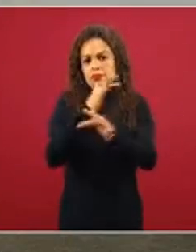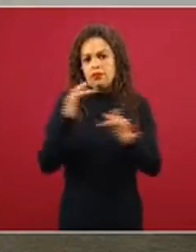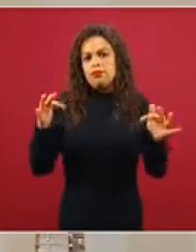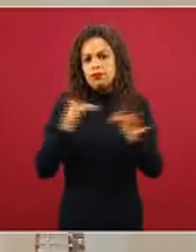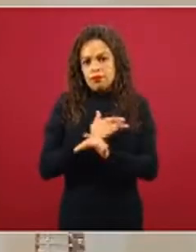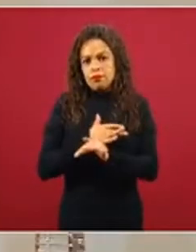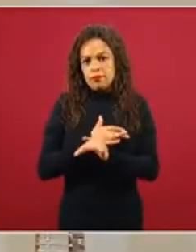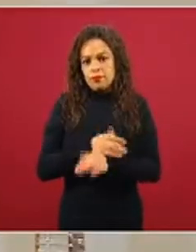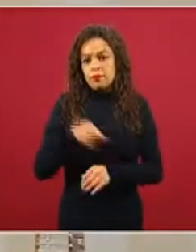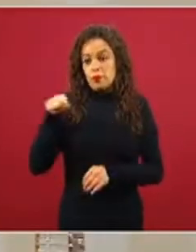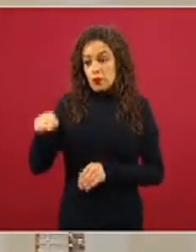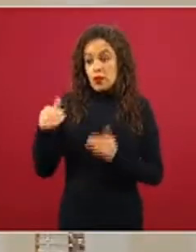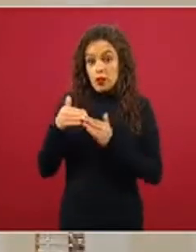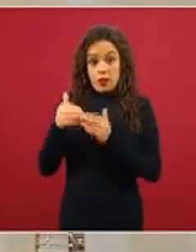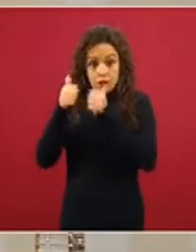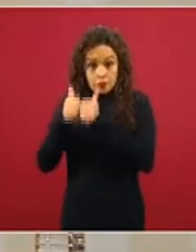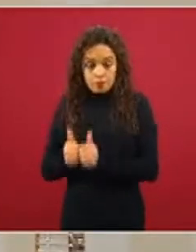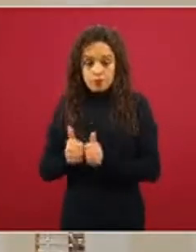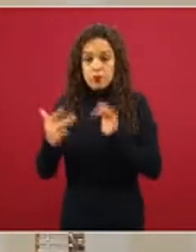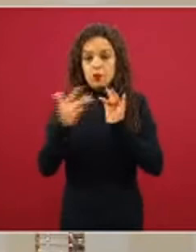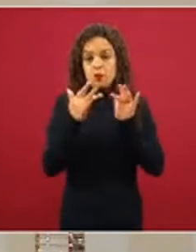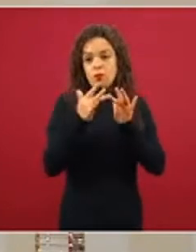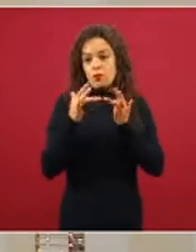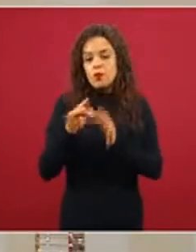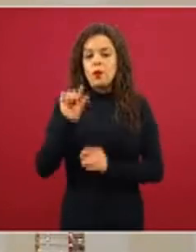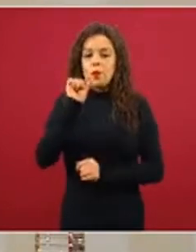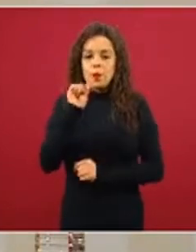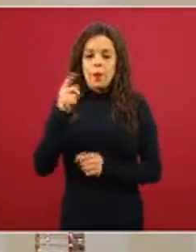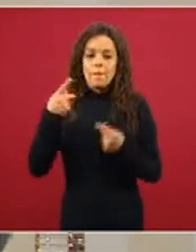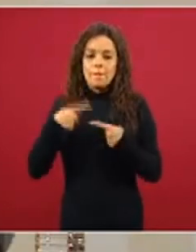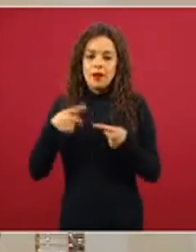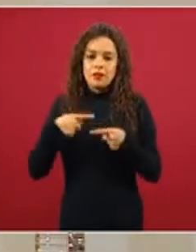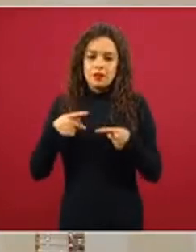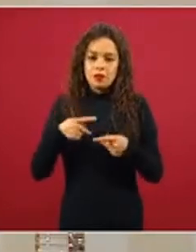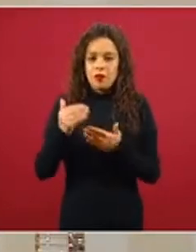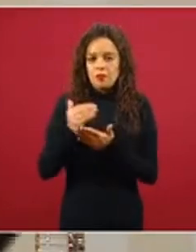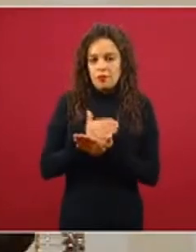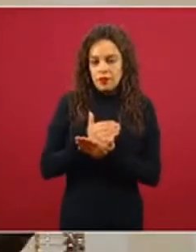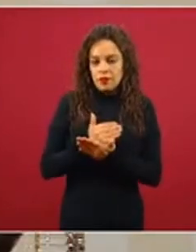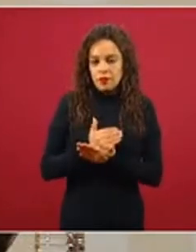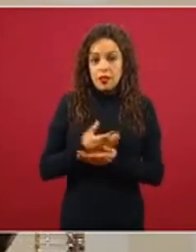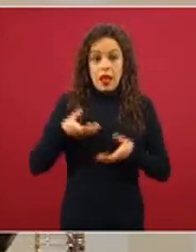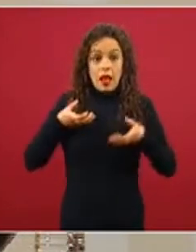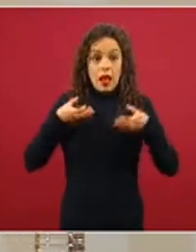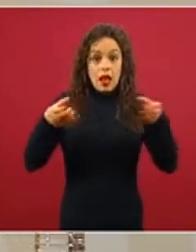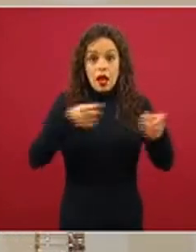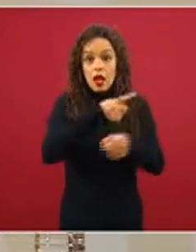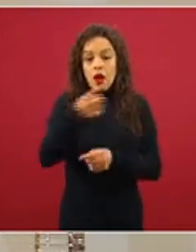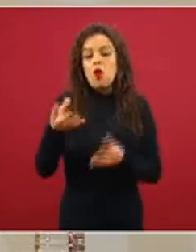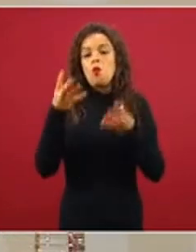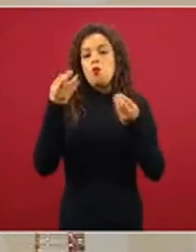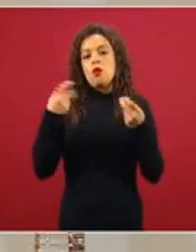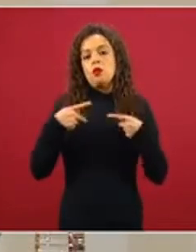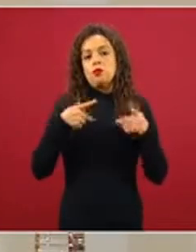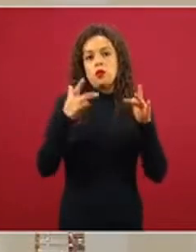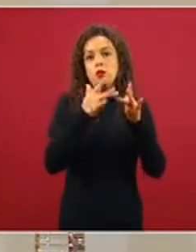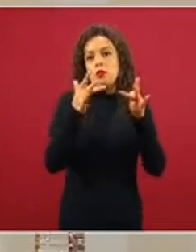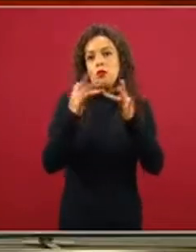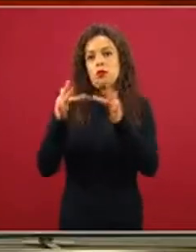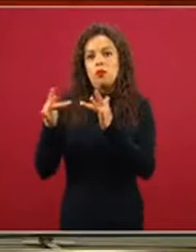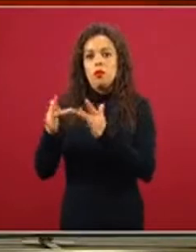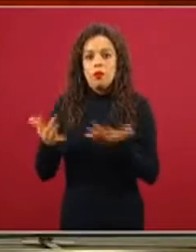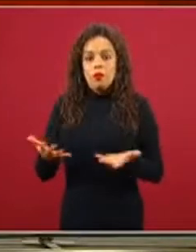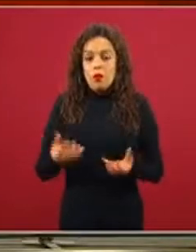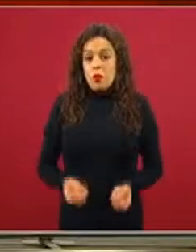con pocas personas. ¿Por qué razón? Porque en el espacio público se convive con muchas personas. ¿Cuántas? Es